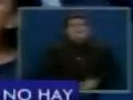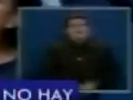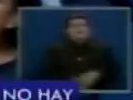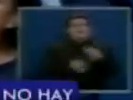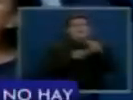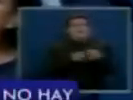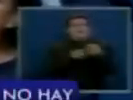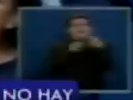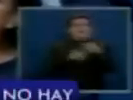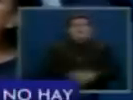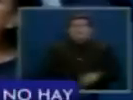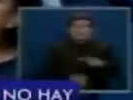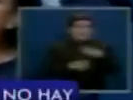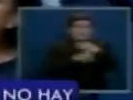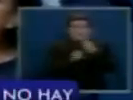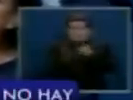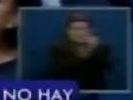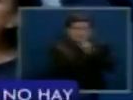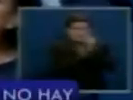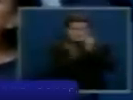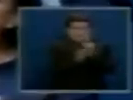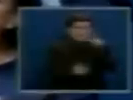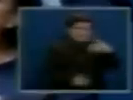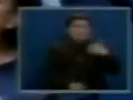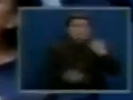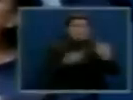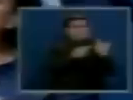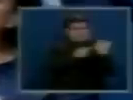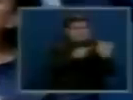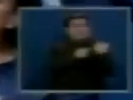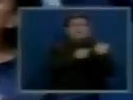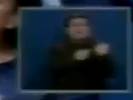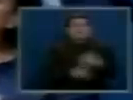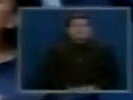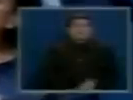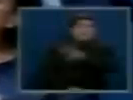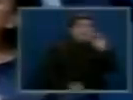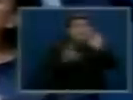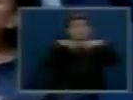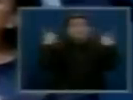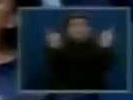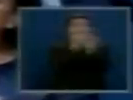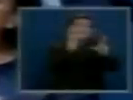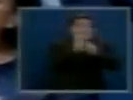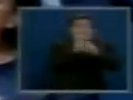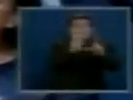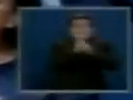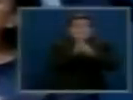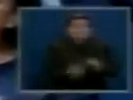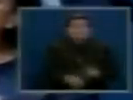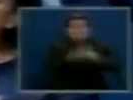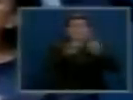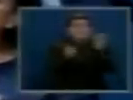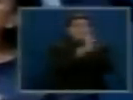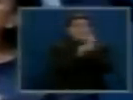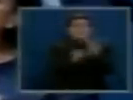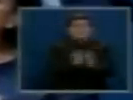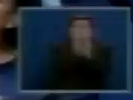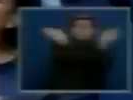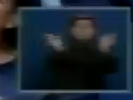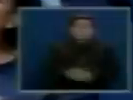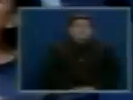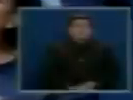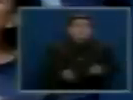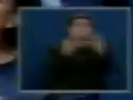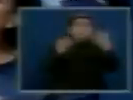justificada con que realiza las investigaciones que le competen? ¿Son los departamentos legales de las instituciones públicas y sus decenas